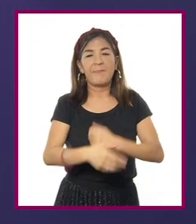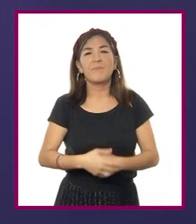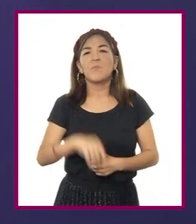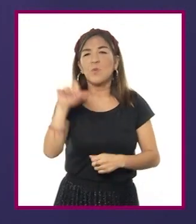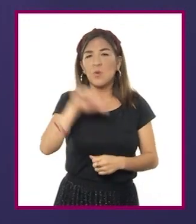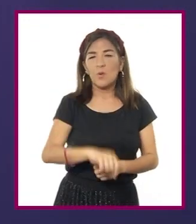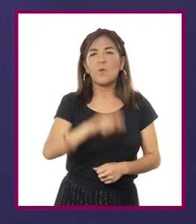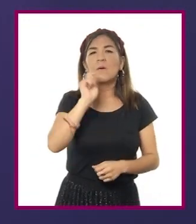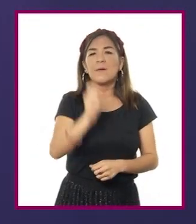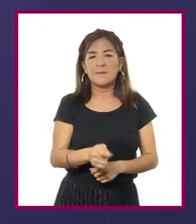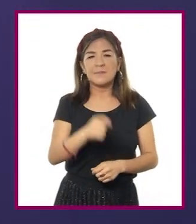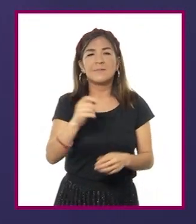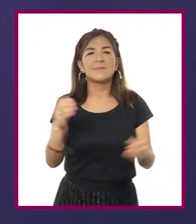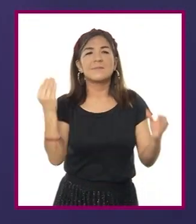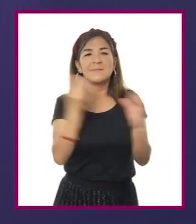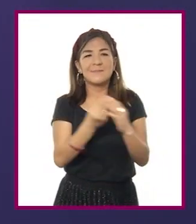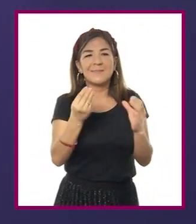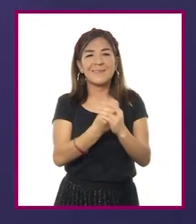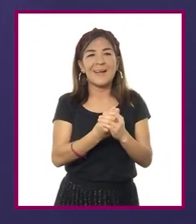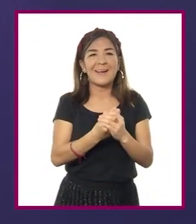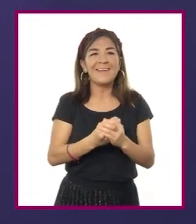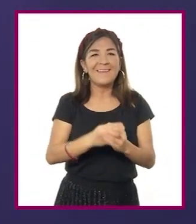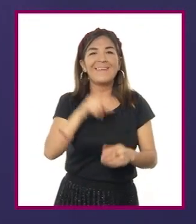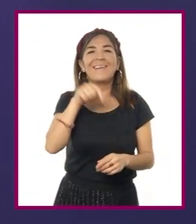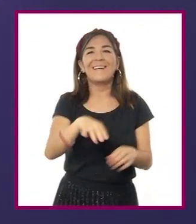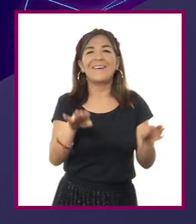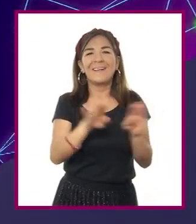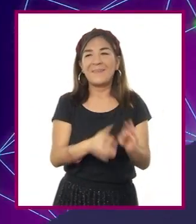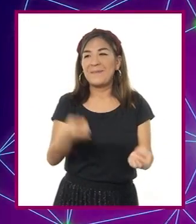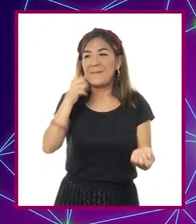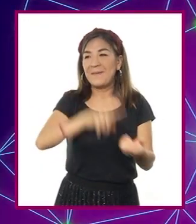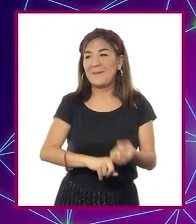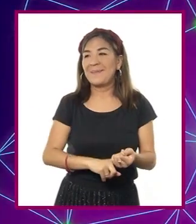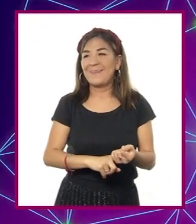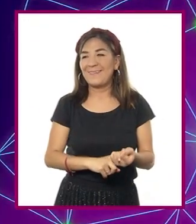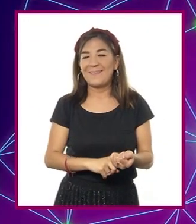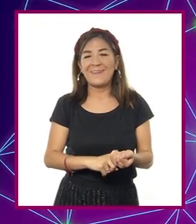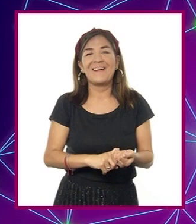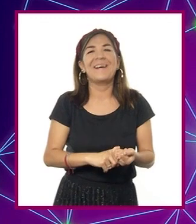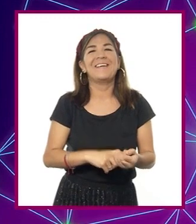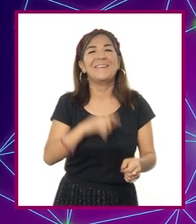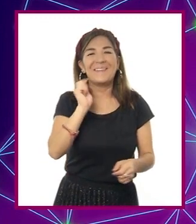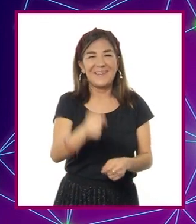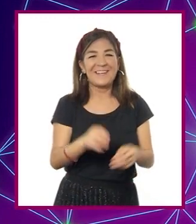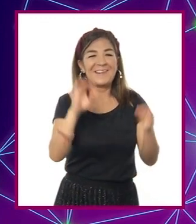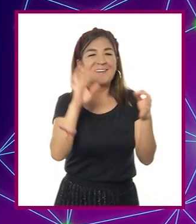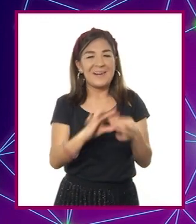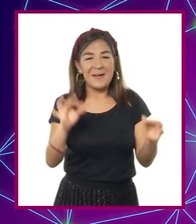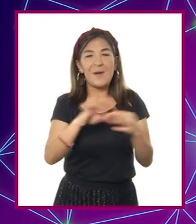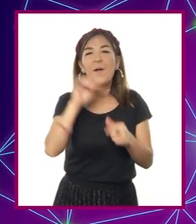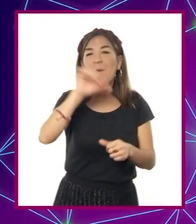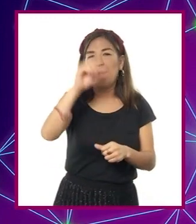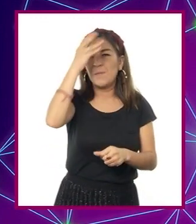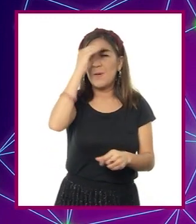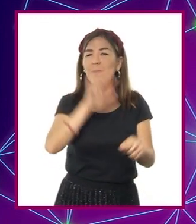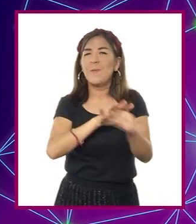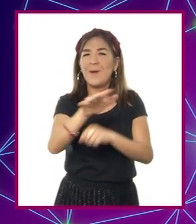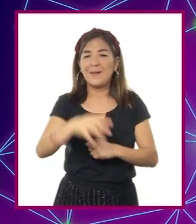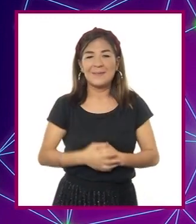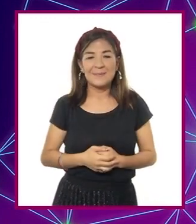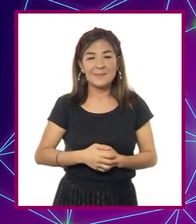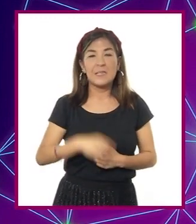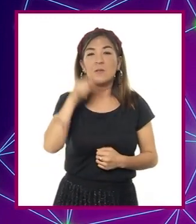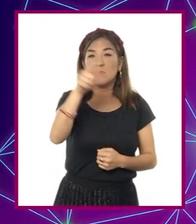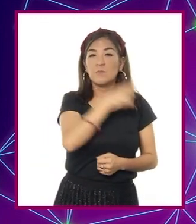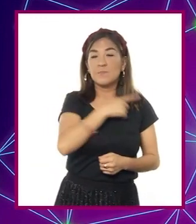sesión resolveremos problemas que se modelan con la variación inversa, que corresponde al aprendizaje esperado. Analiza